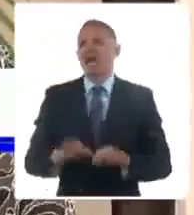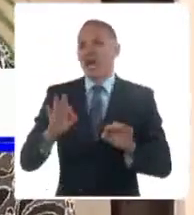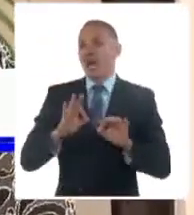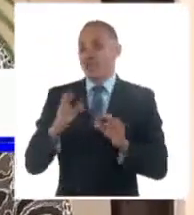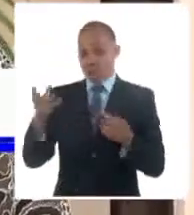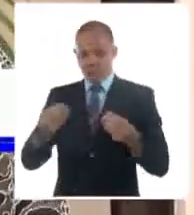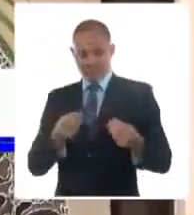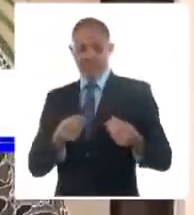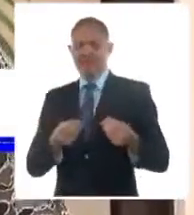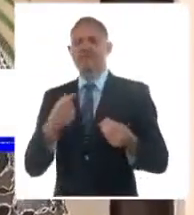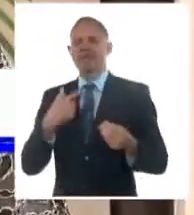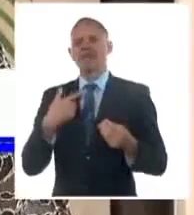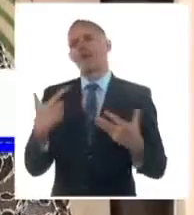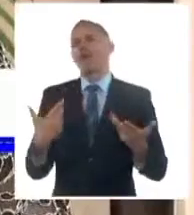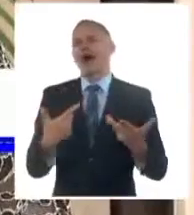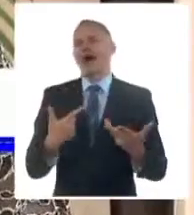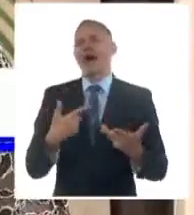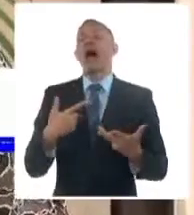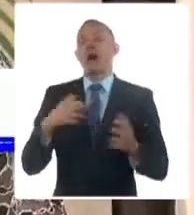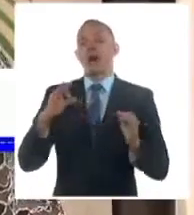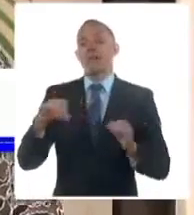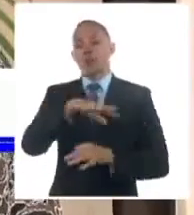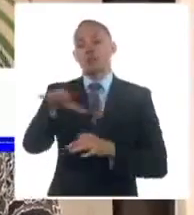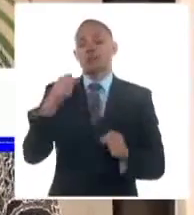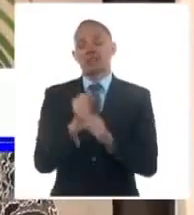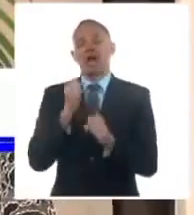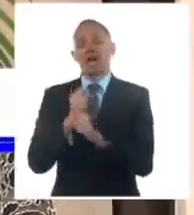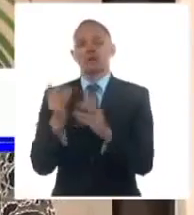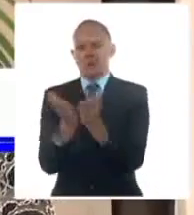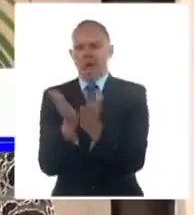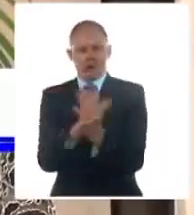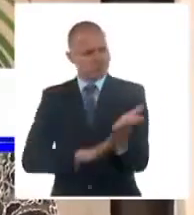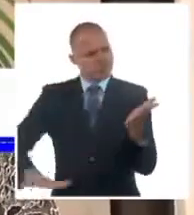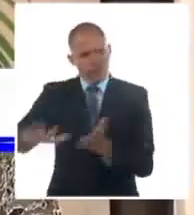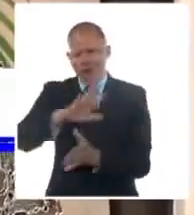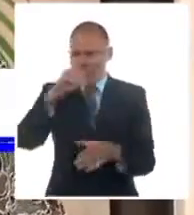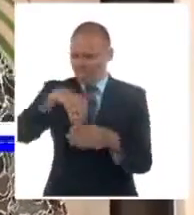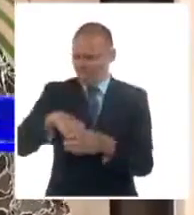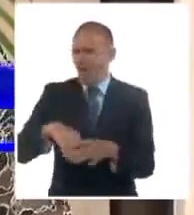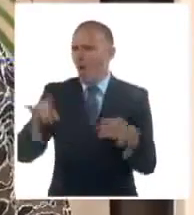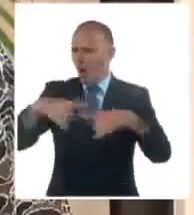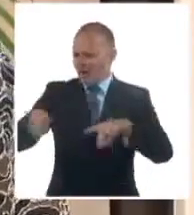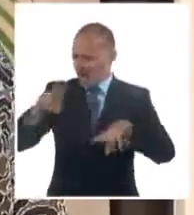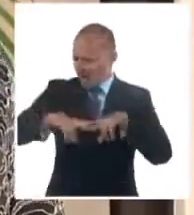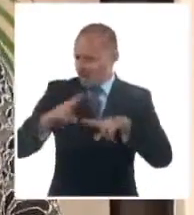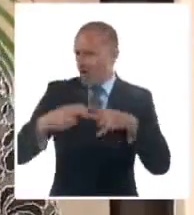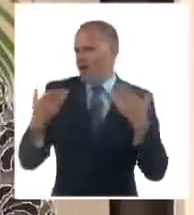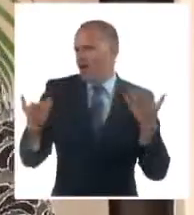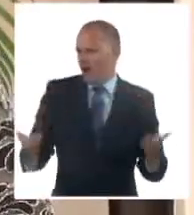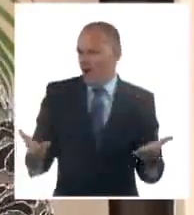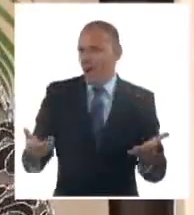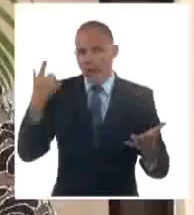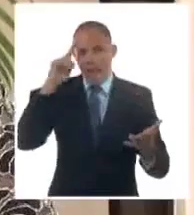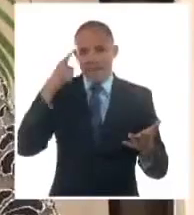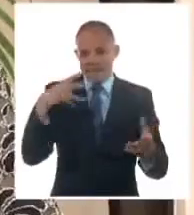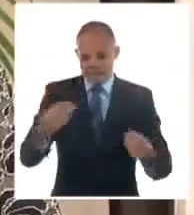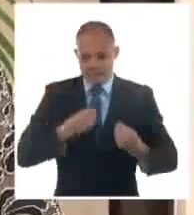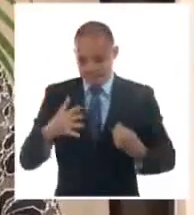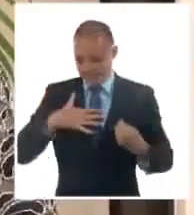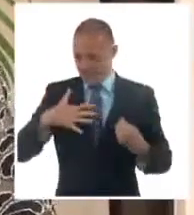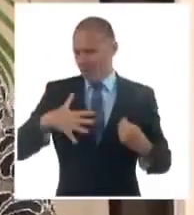trabajadores, a todos los estudiantes de la Universidad de La Habana. Es un resultado colectivo, es también un